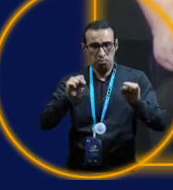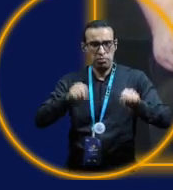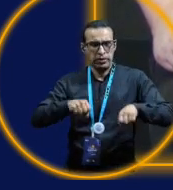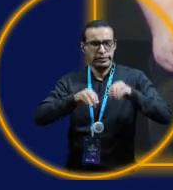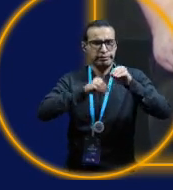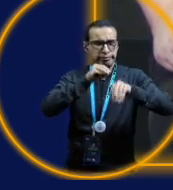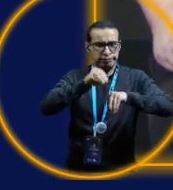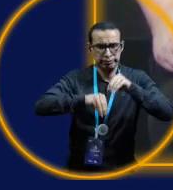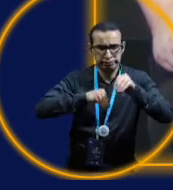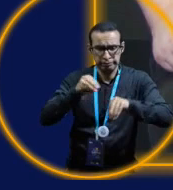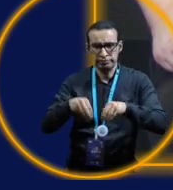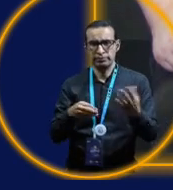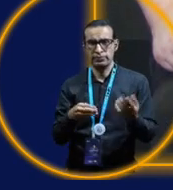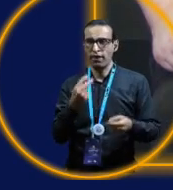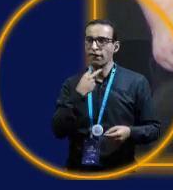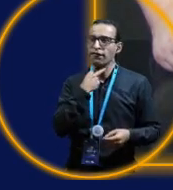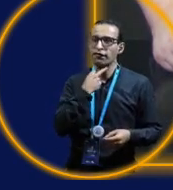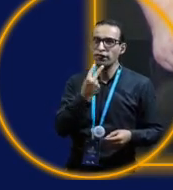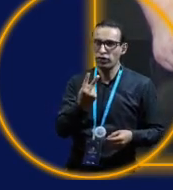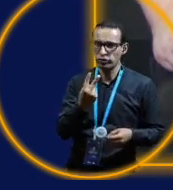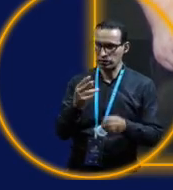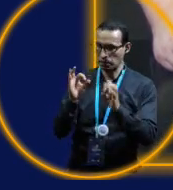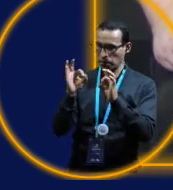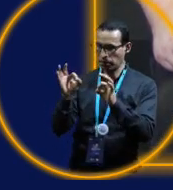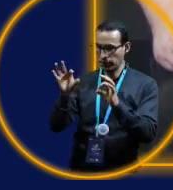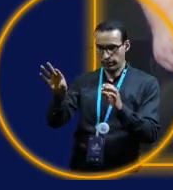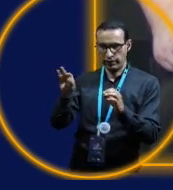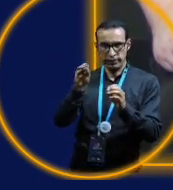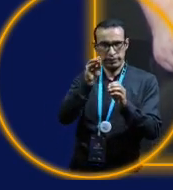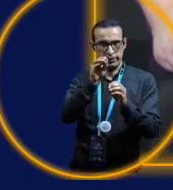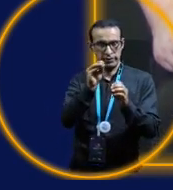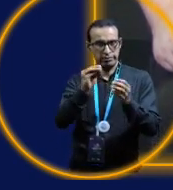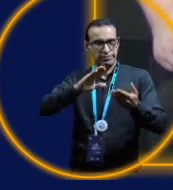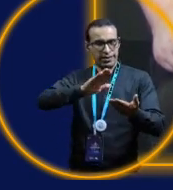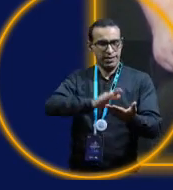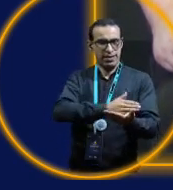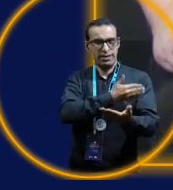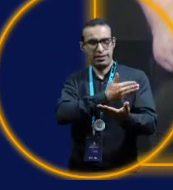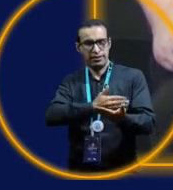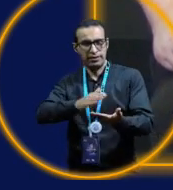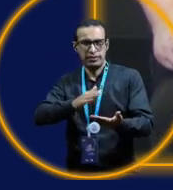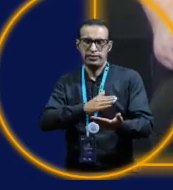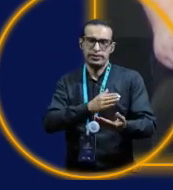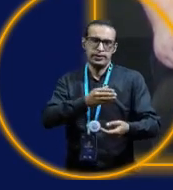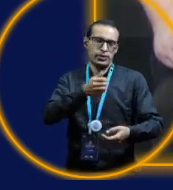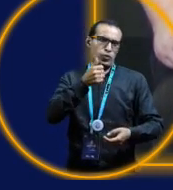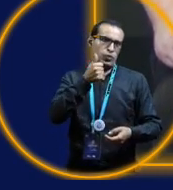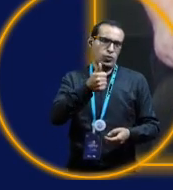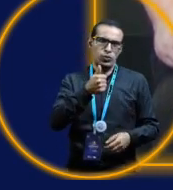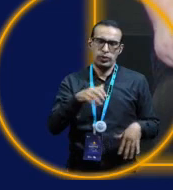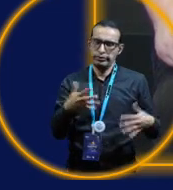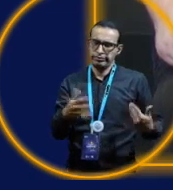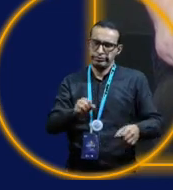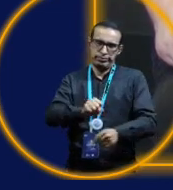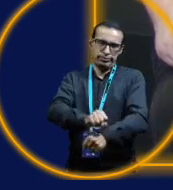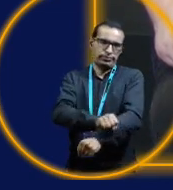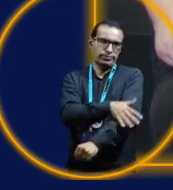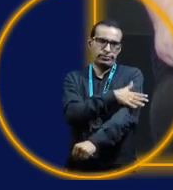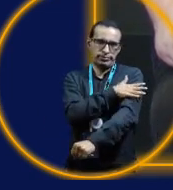aumentar actuales auténticas piezas hechas a mano creo que eso es muy emocionante